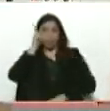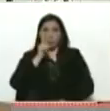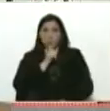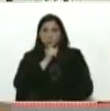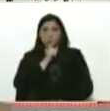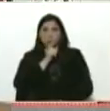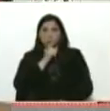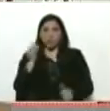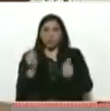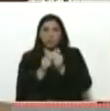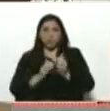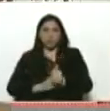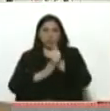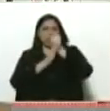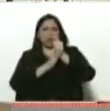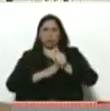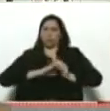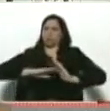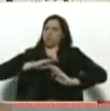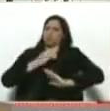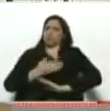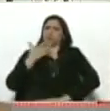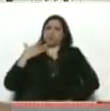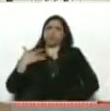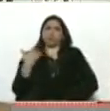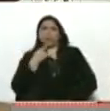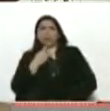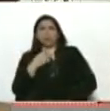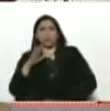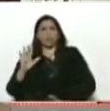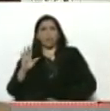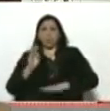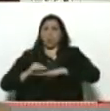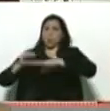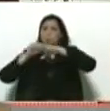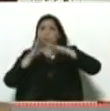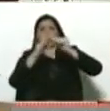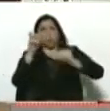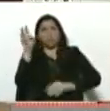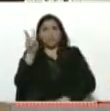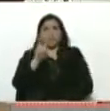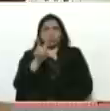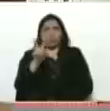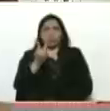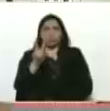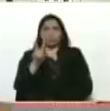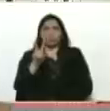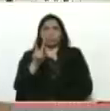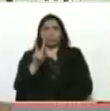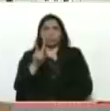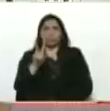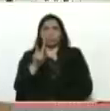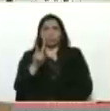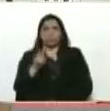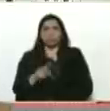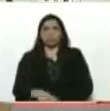su liderazgo épico, un liderazgo, una cosa extraordinaria que él tiene, convocó a toda Venezuela y fueron tres pelagatos y